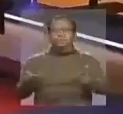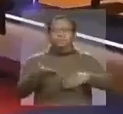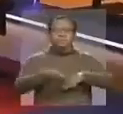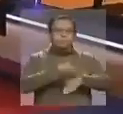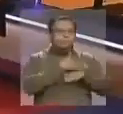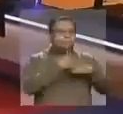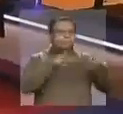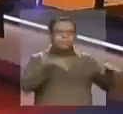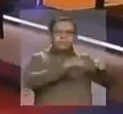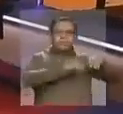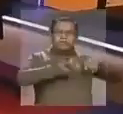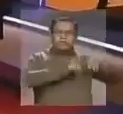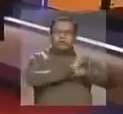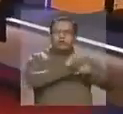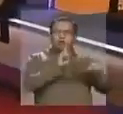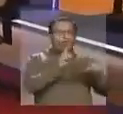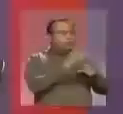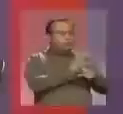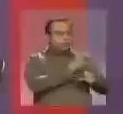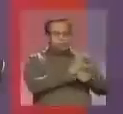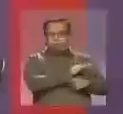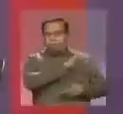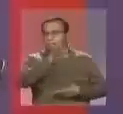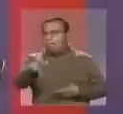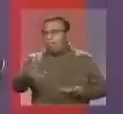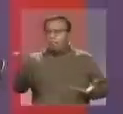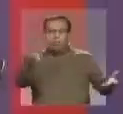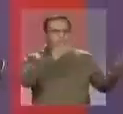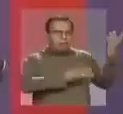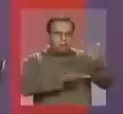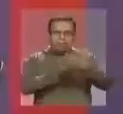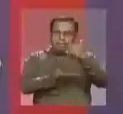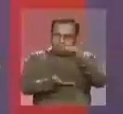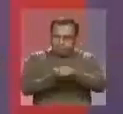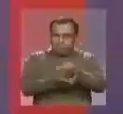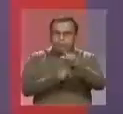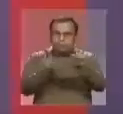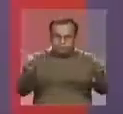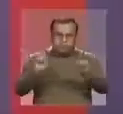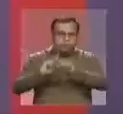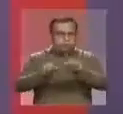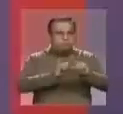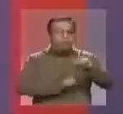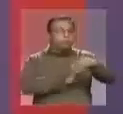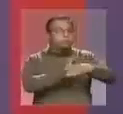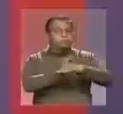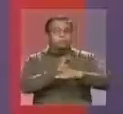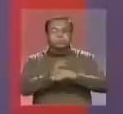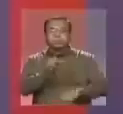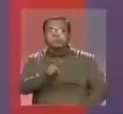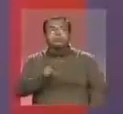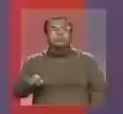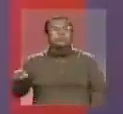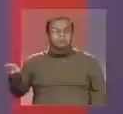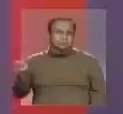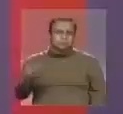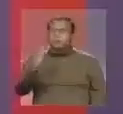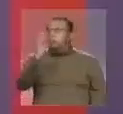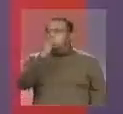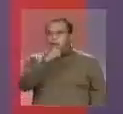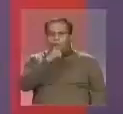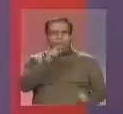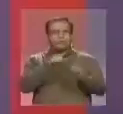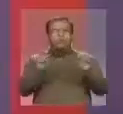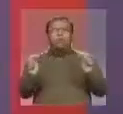sus territorios tampoco es fácil. Y es ahí cuando está la falla, digamos, de las distintas instituciones, porque no hay